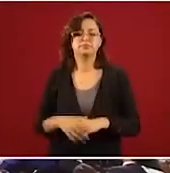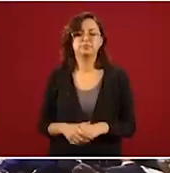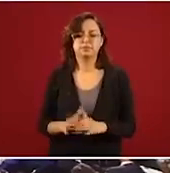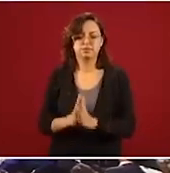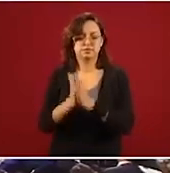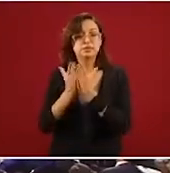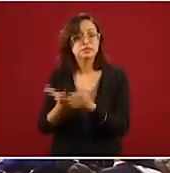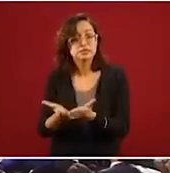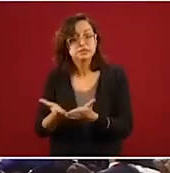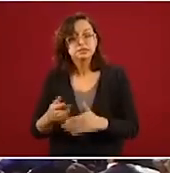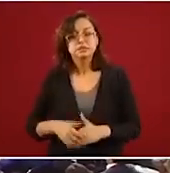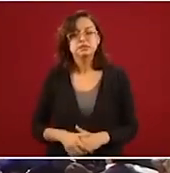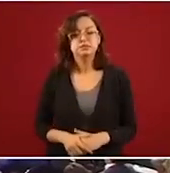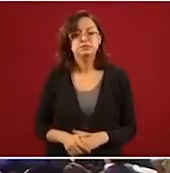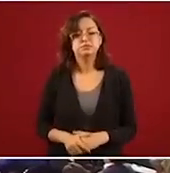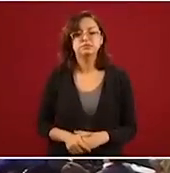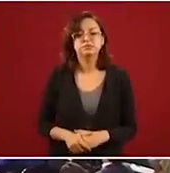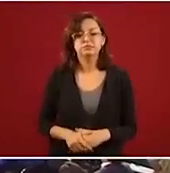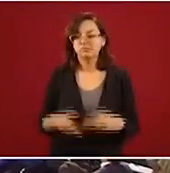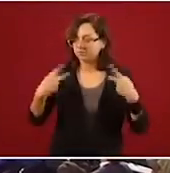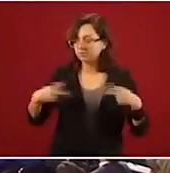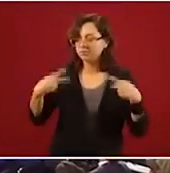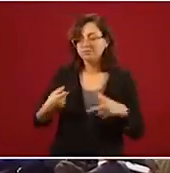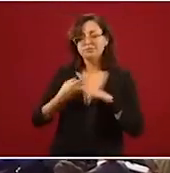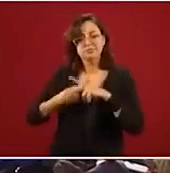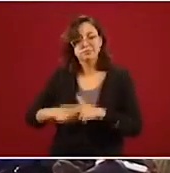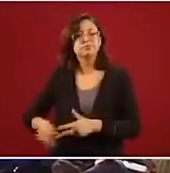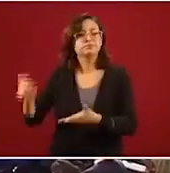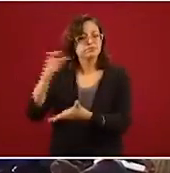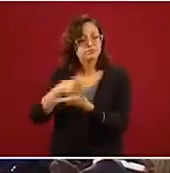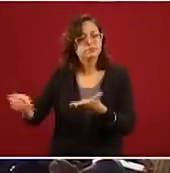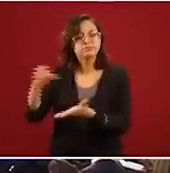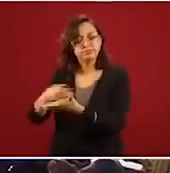libros, está comprando la gente.